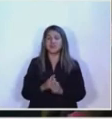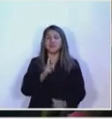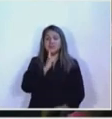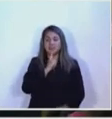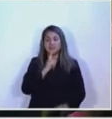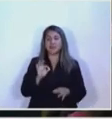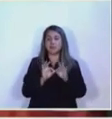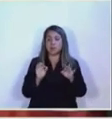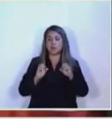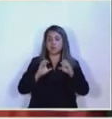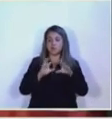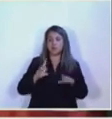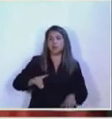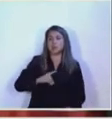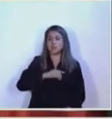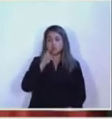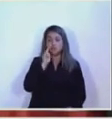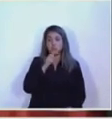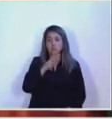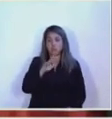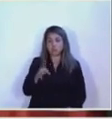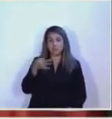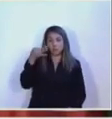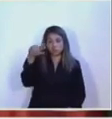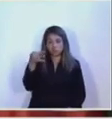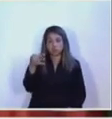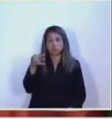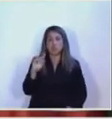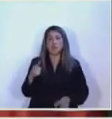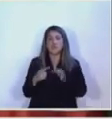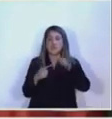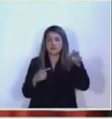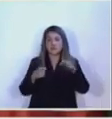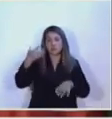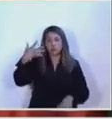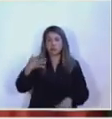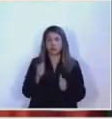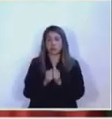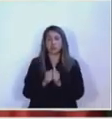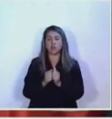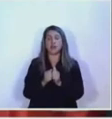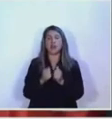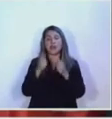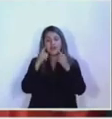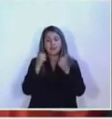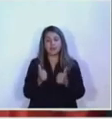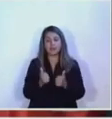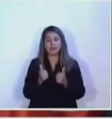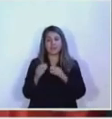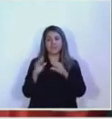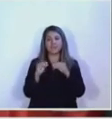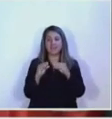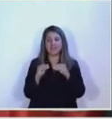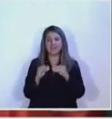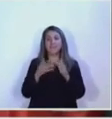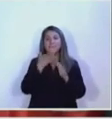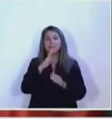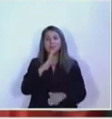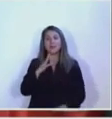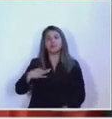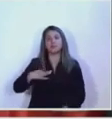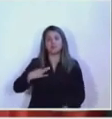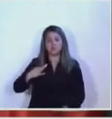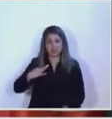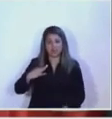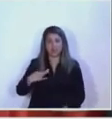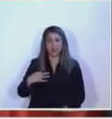una educación digna con visión de futuro, que forme en principios y valores con habilidades blandas para tener mejores ciudadanos. Una salud que no